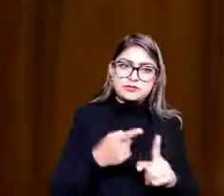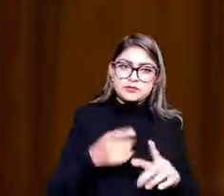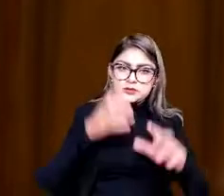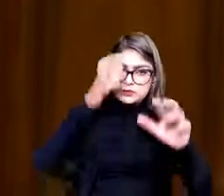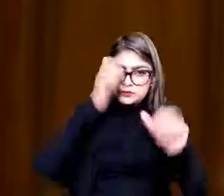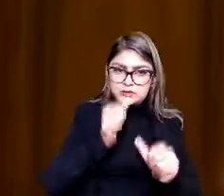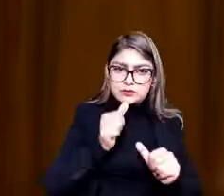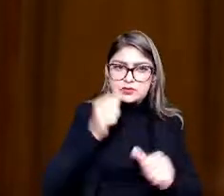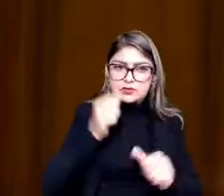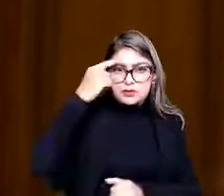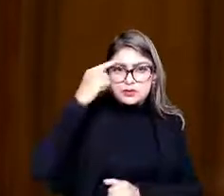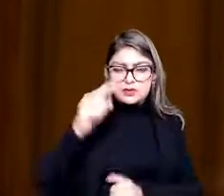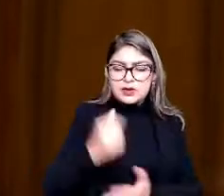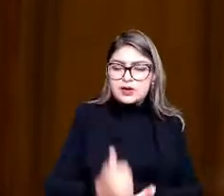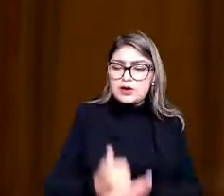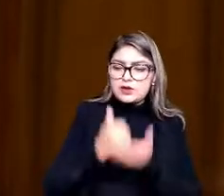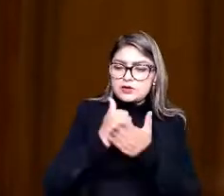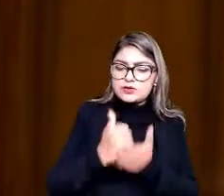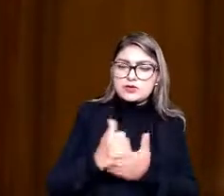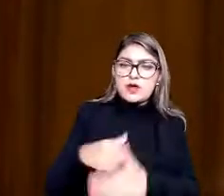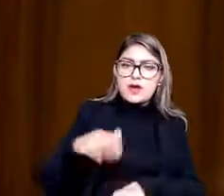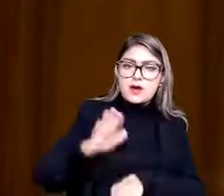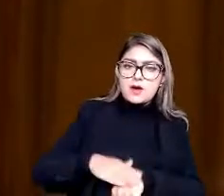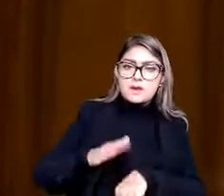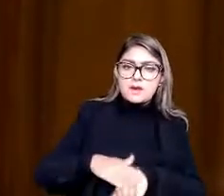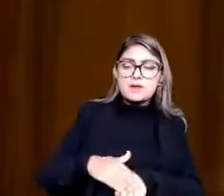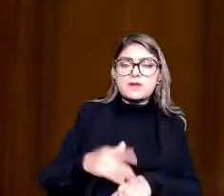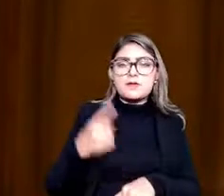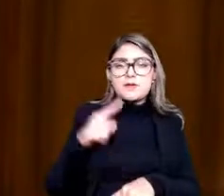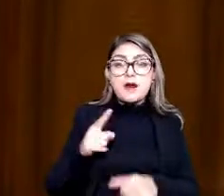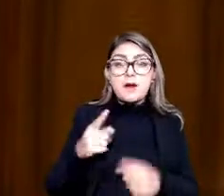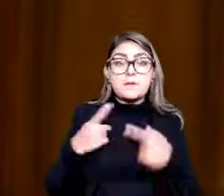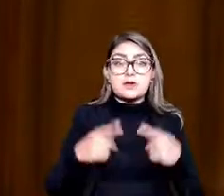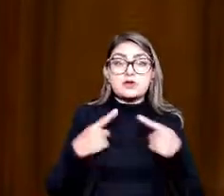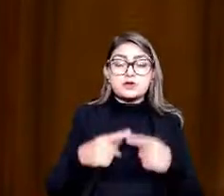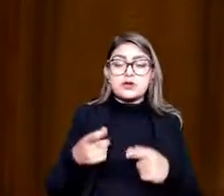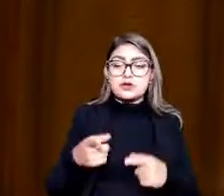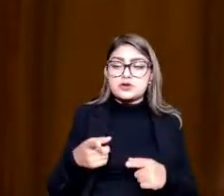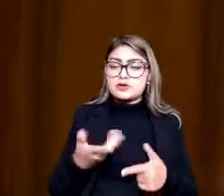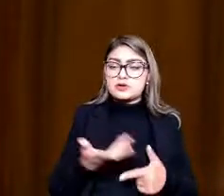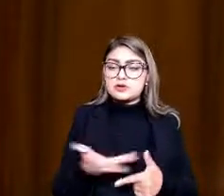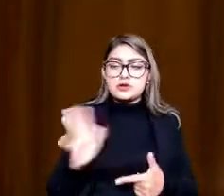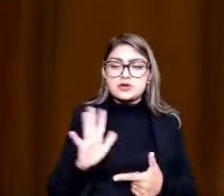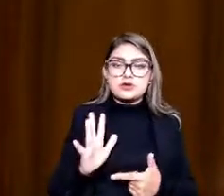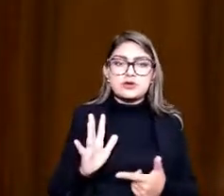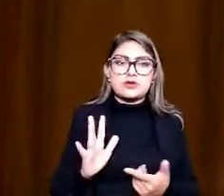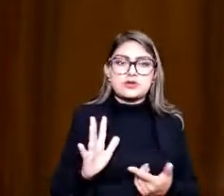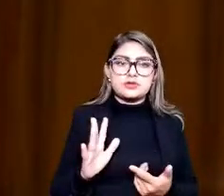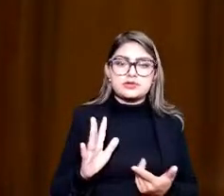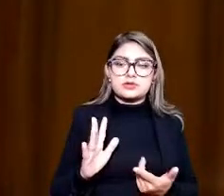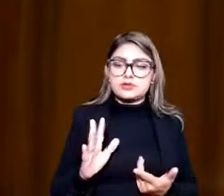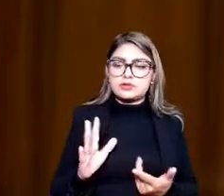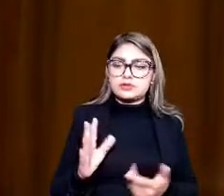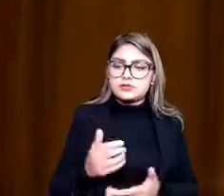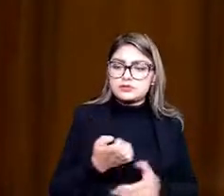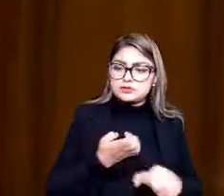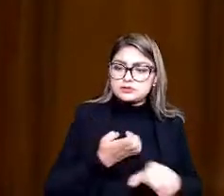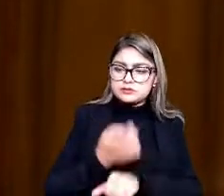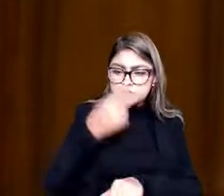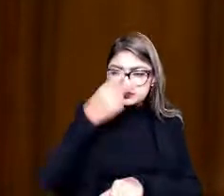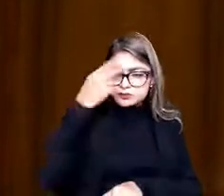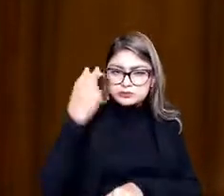la prevención de la seguridad de las personas que circulan en el Estado de México y sus